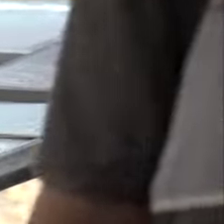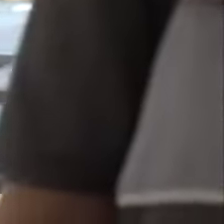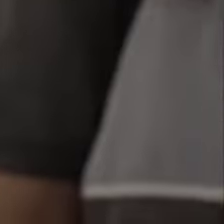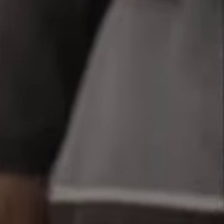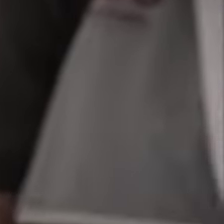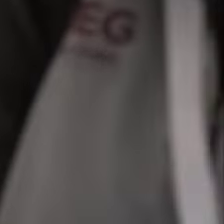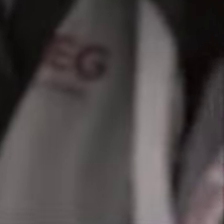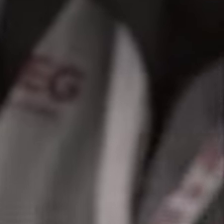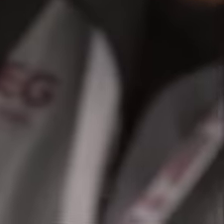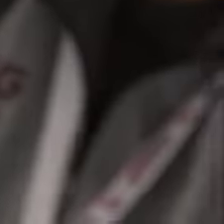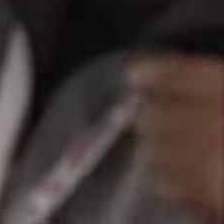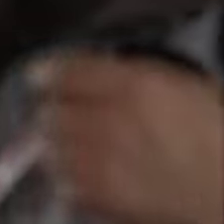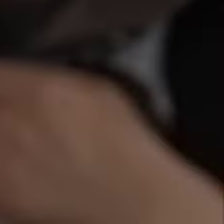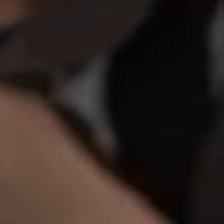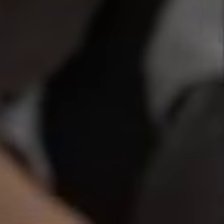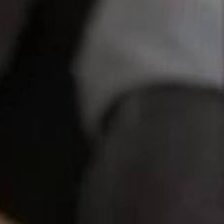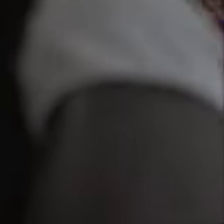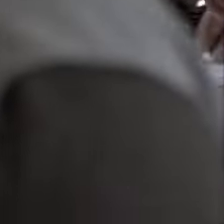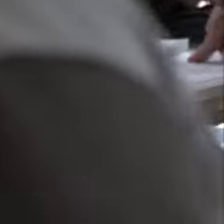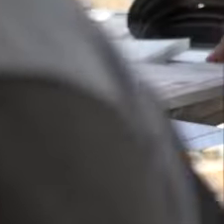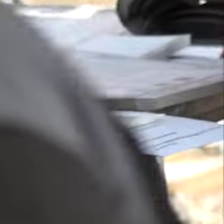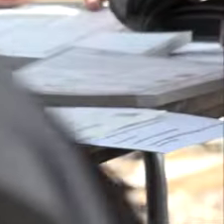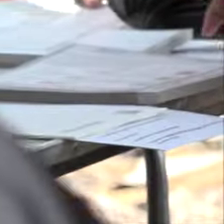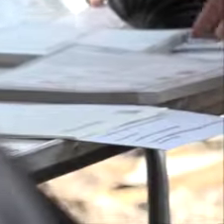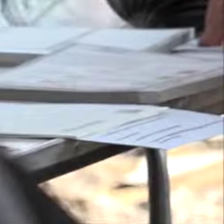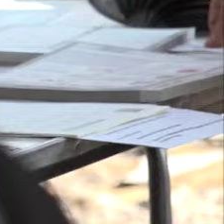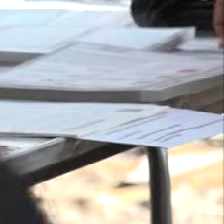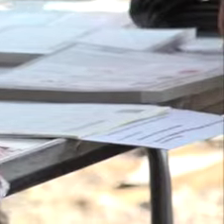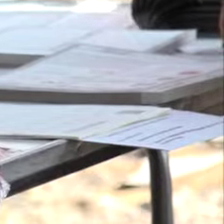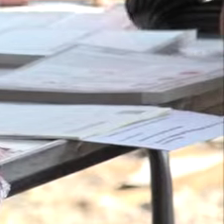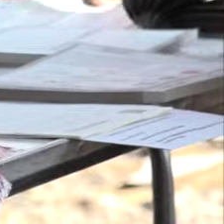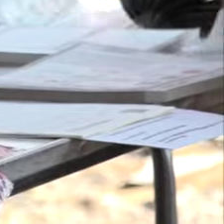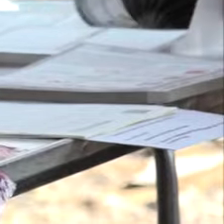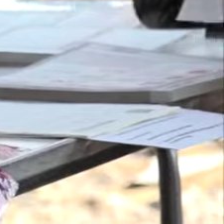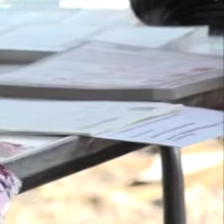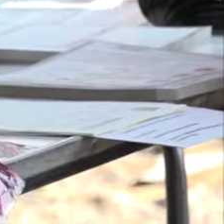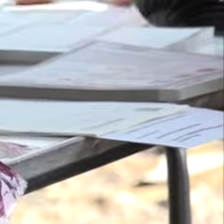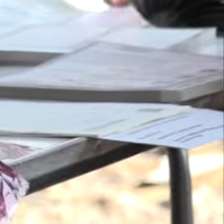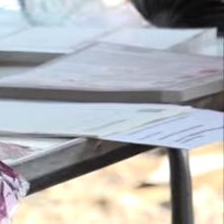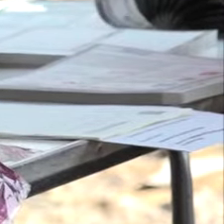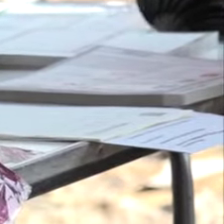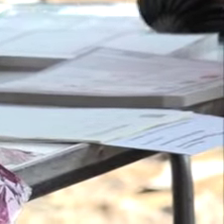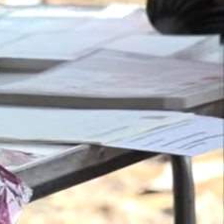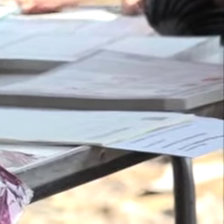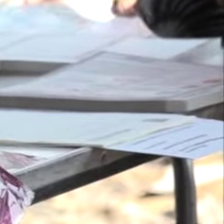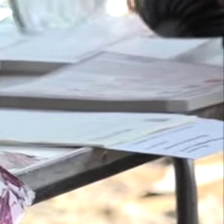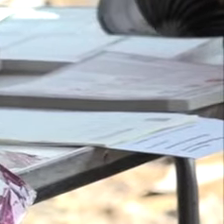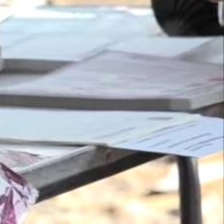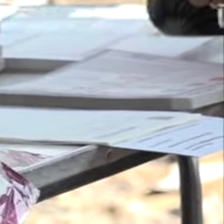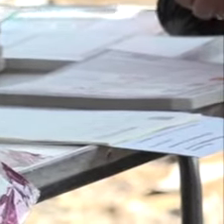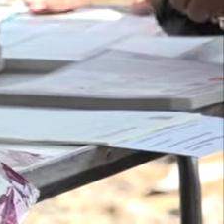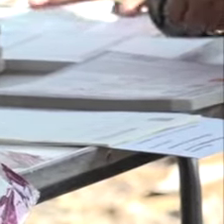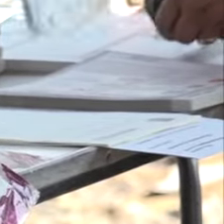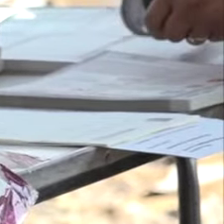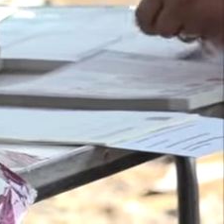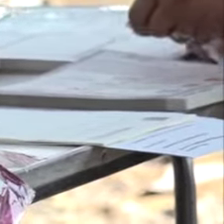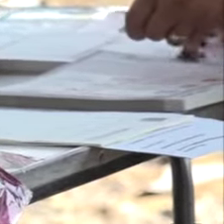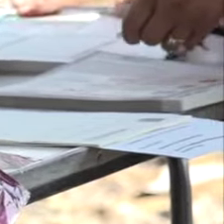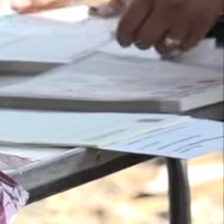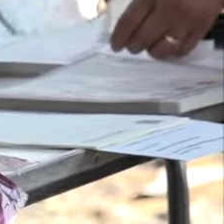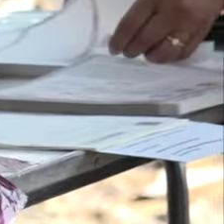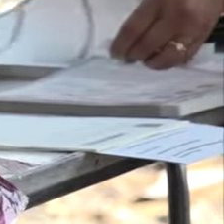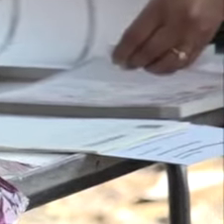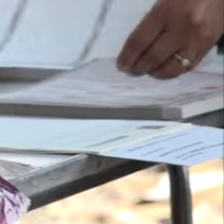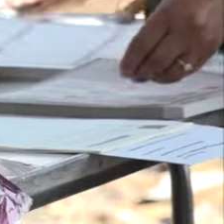en esta ocasión afecta a movimiento ciudadano quizá Quizá si este consejo hubiera emitido esos